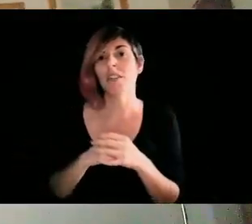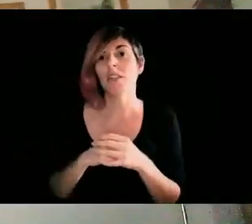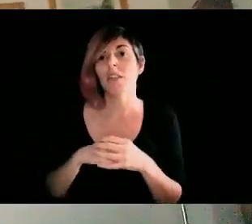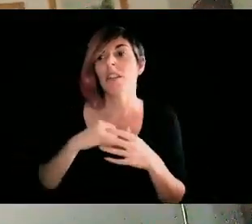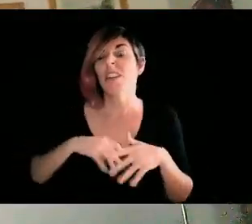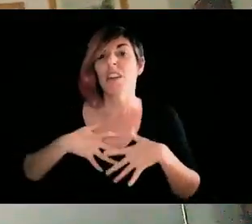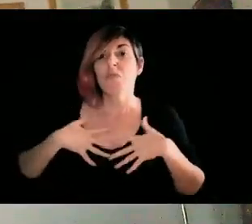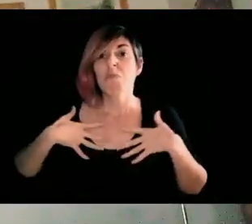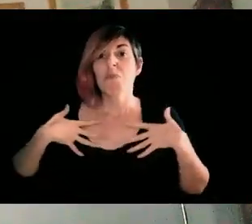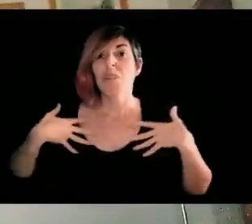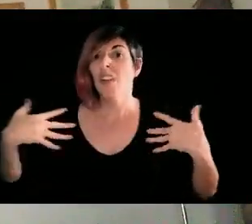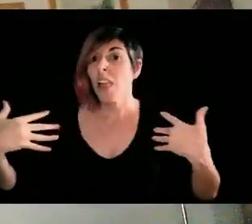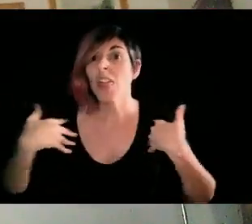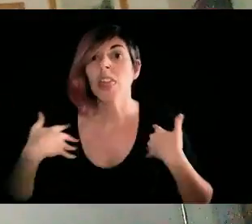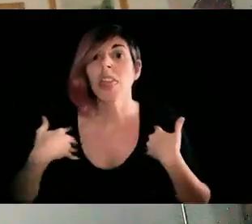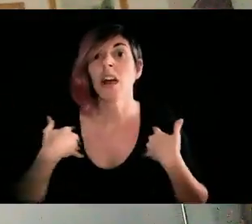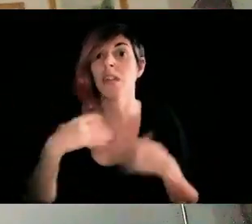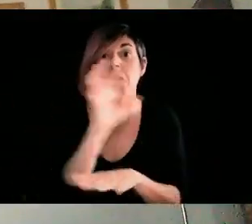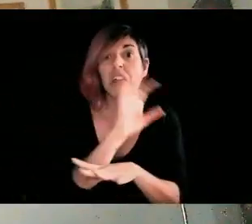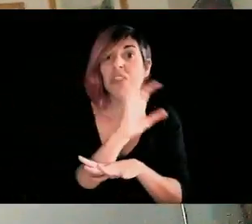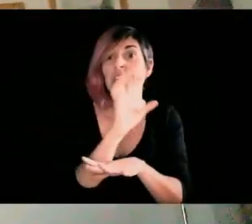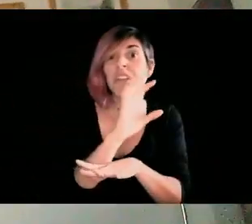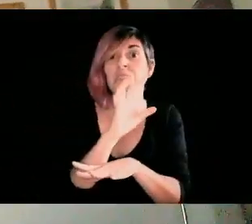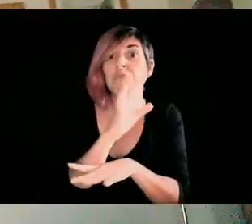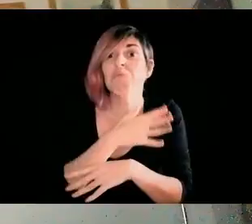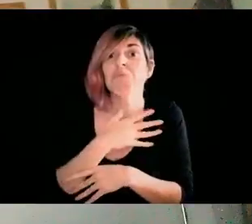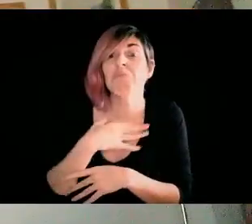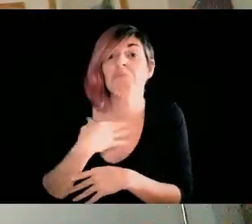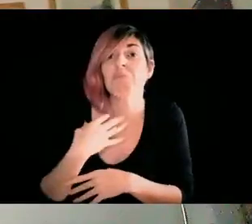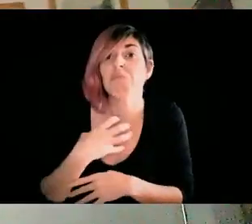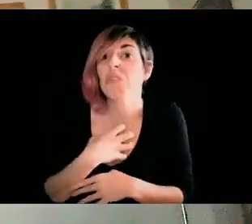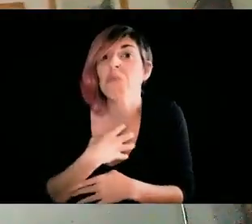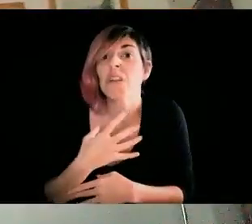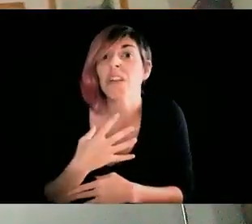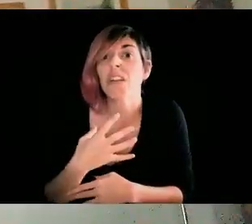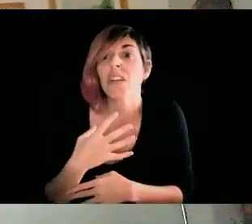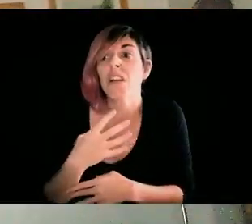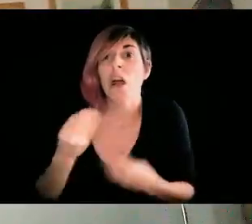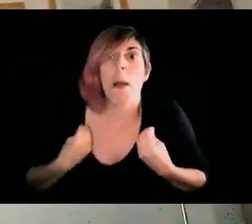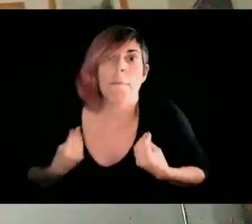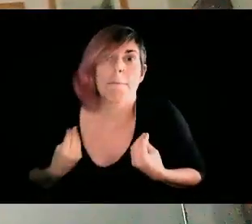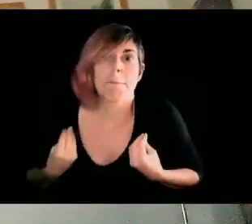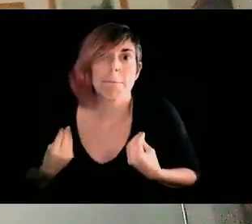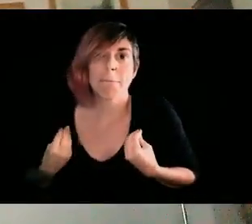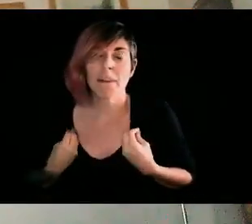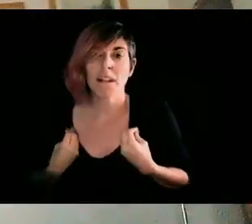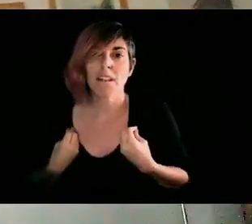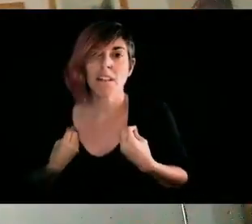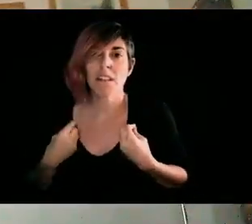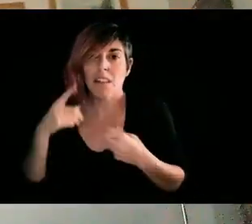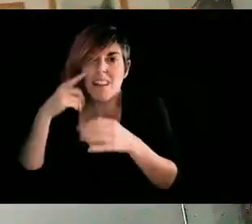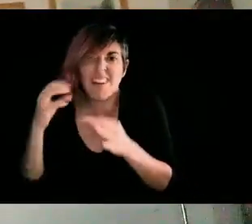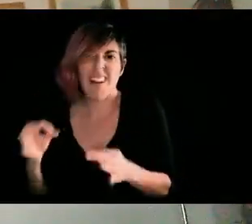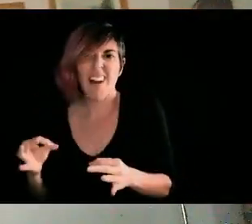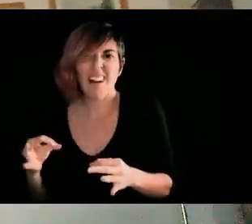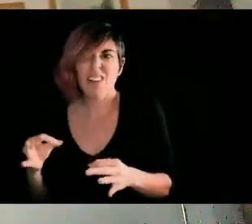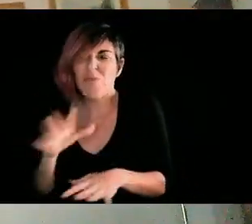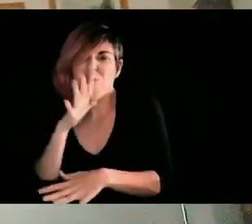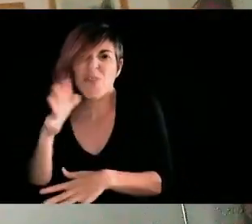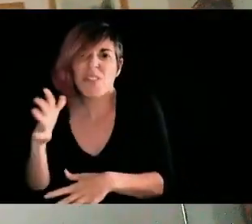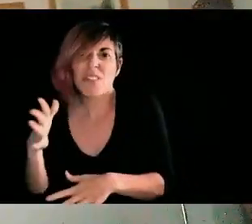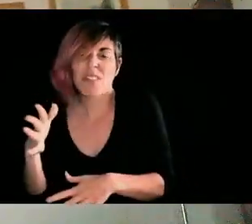emociones no implican ninguna amenaza para nosotros en el cine. ¿Por qué han de implicar una amenaza para